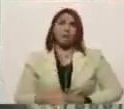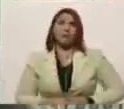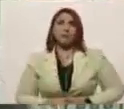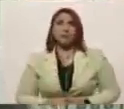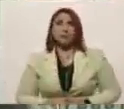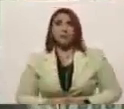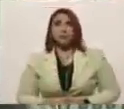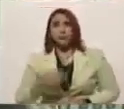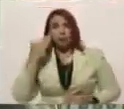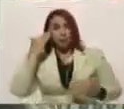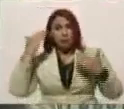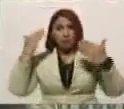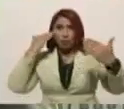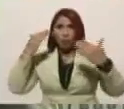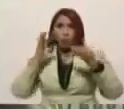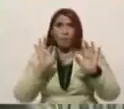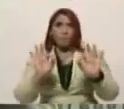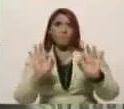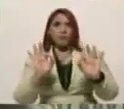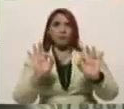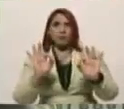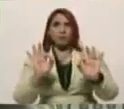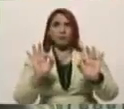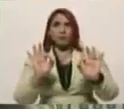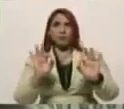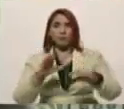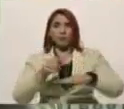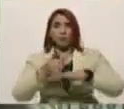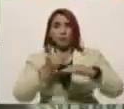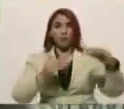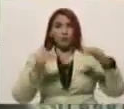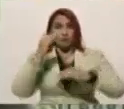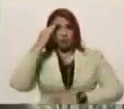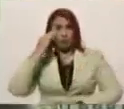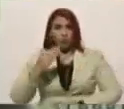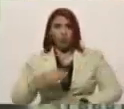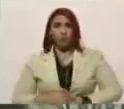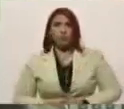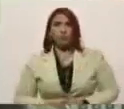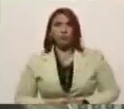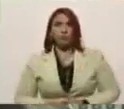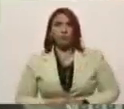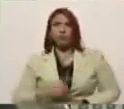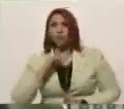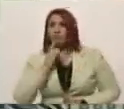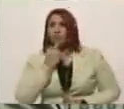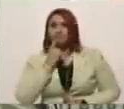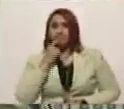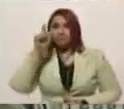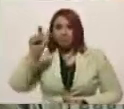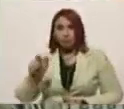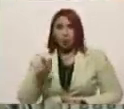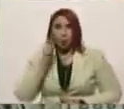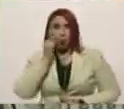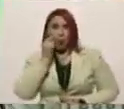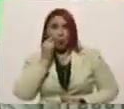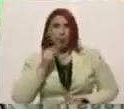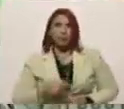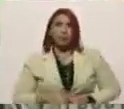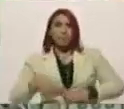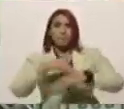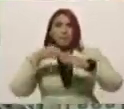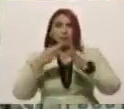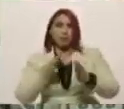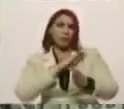Envío un saludo especial al general en jefe Vladimir Padrino López, ministro del